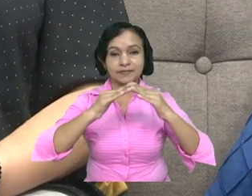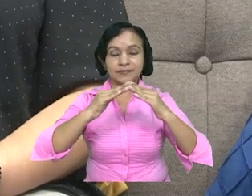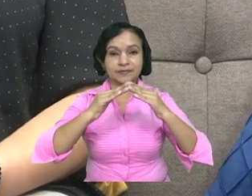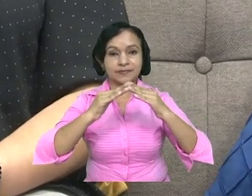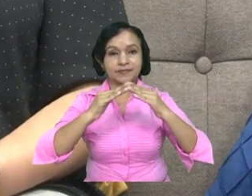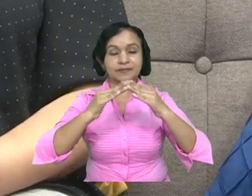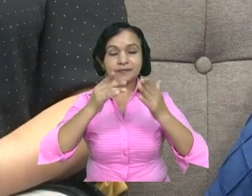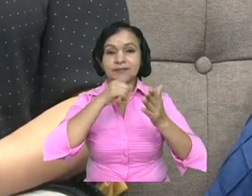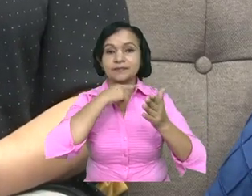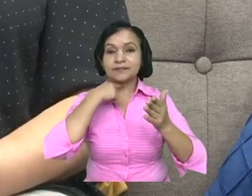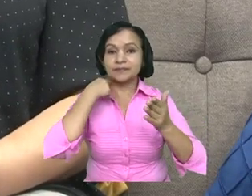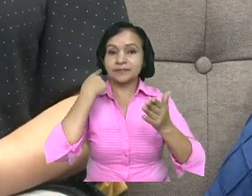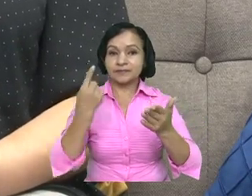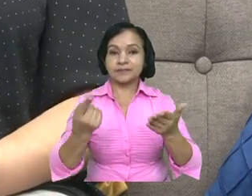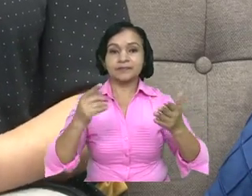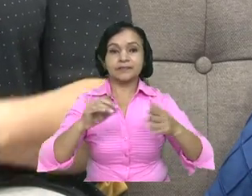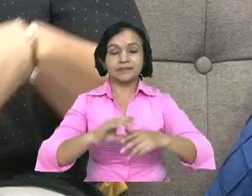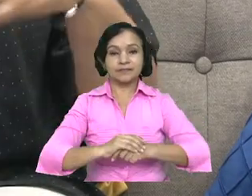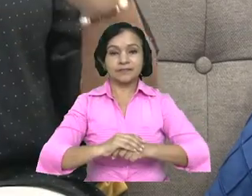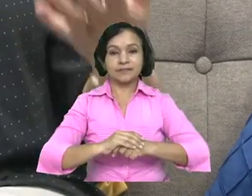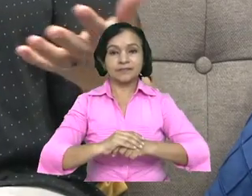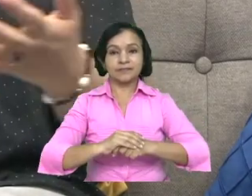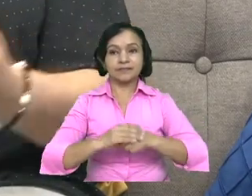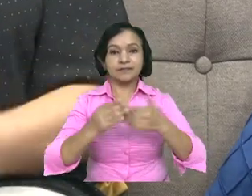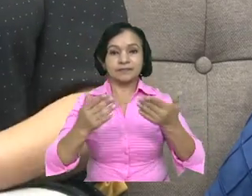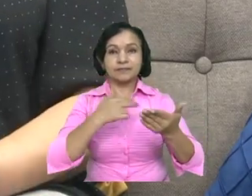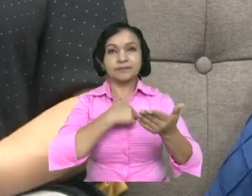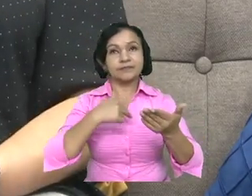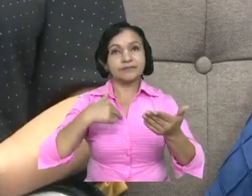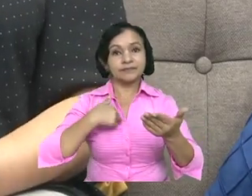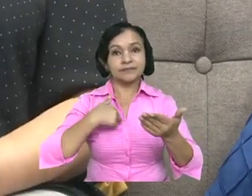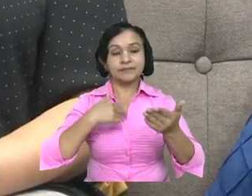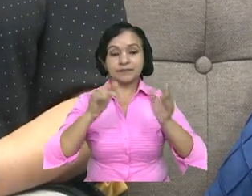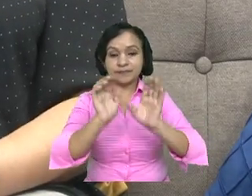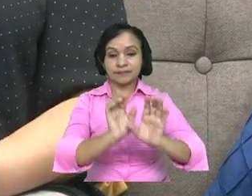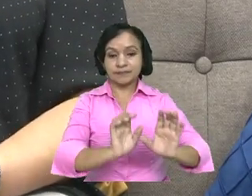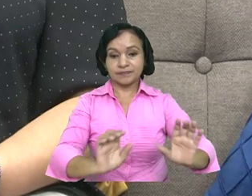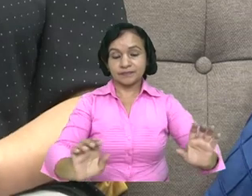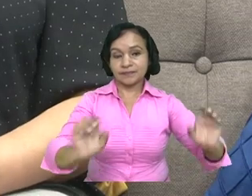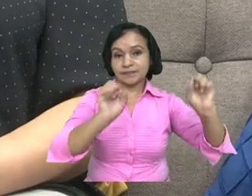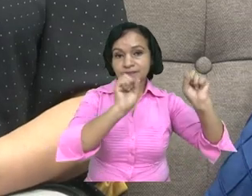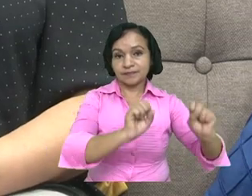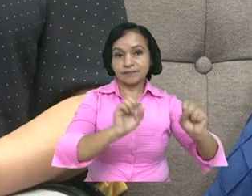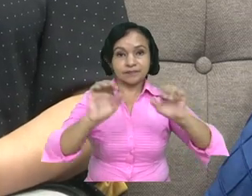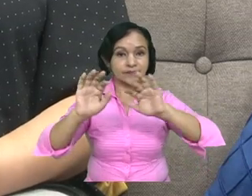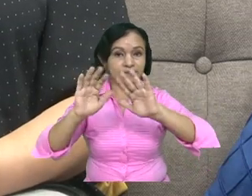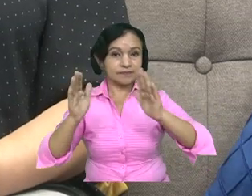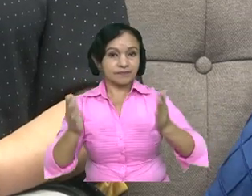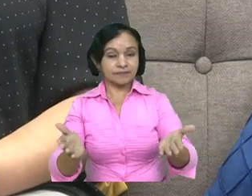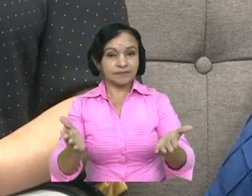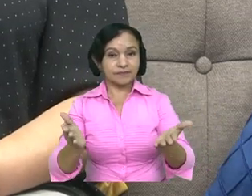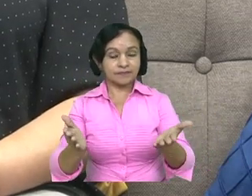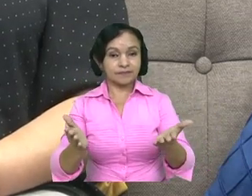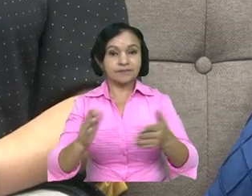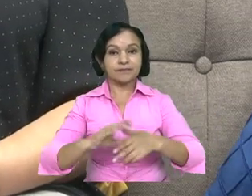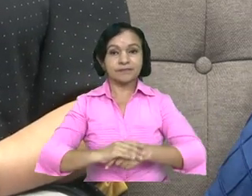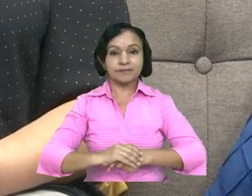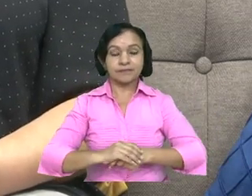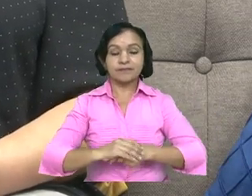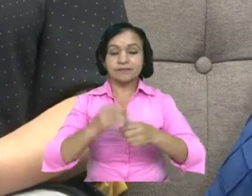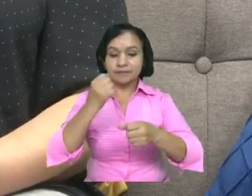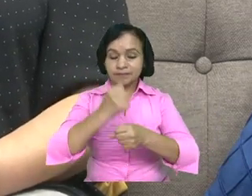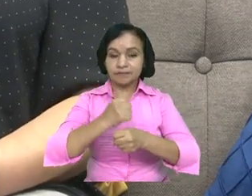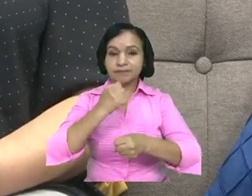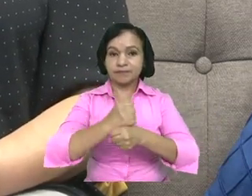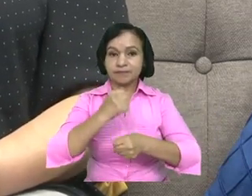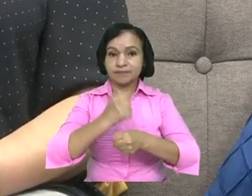nuestra realidad. Esa formación, ¿verdad?, de niños y niñas también es un trabajo de mujeres